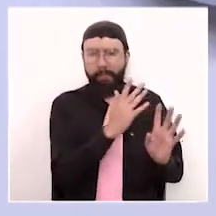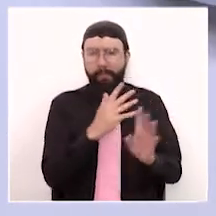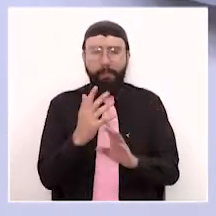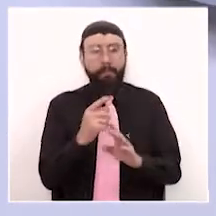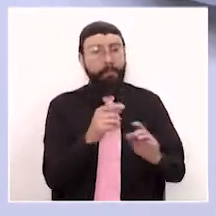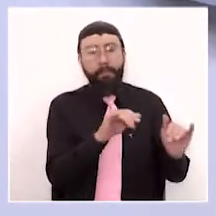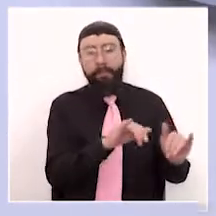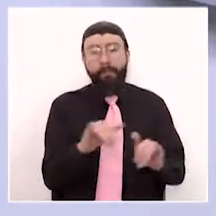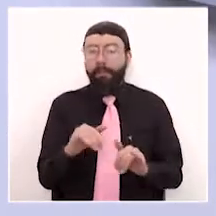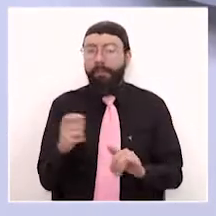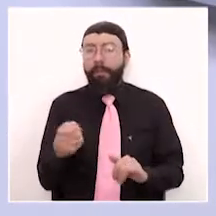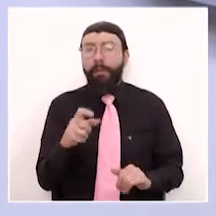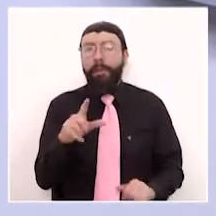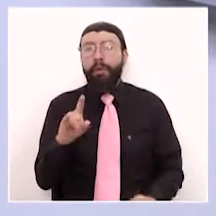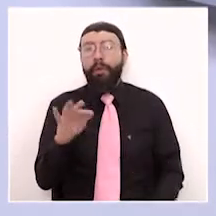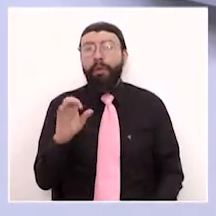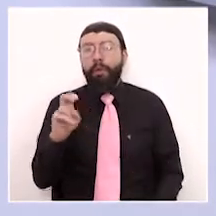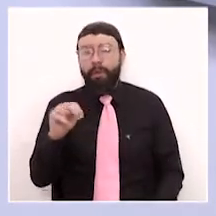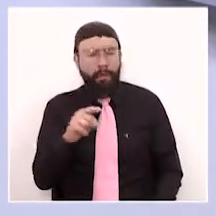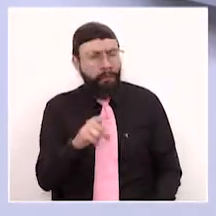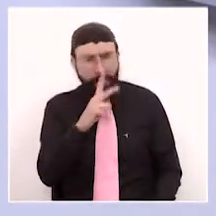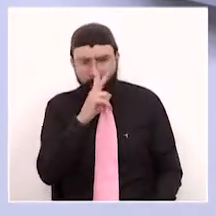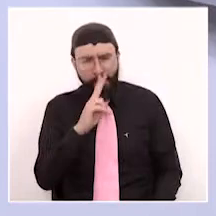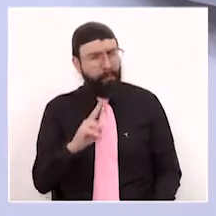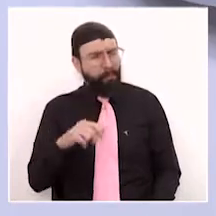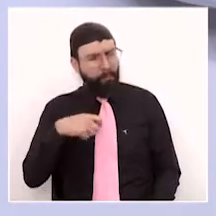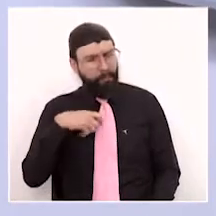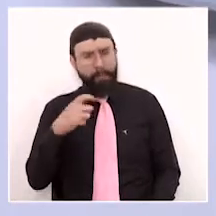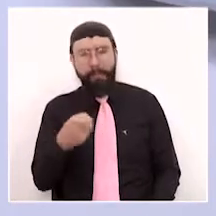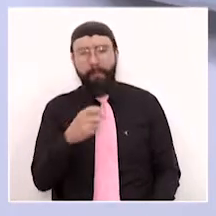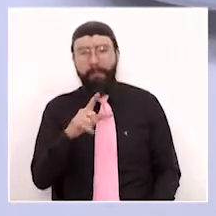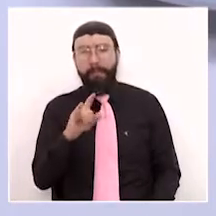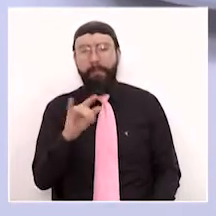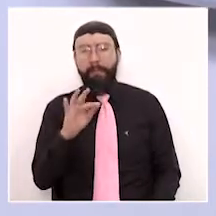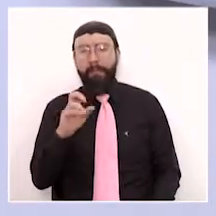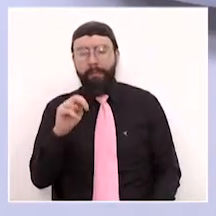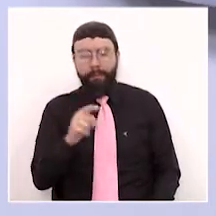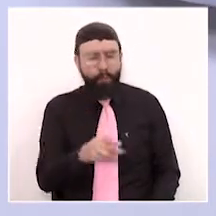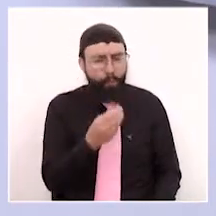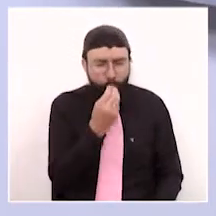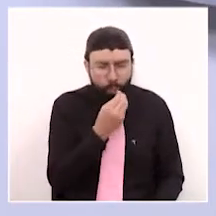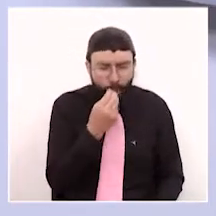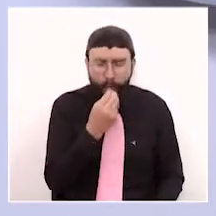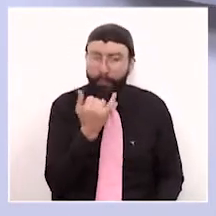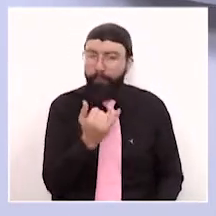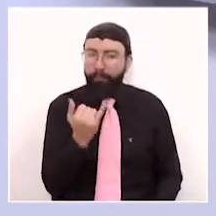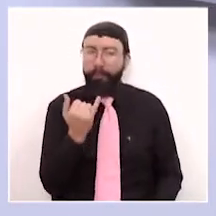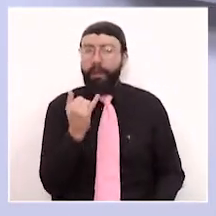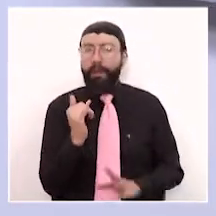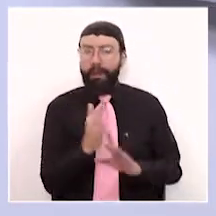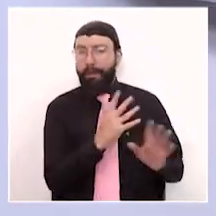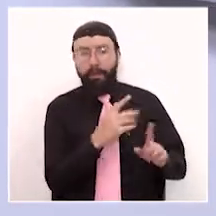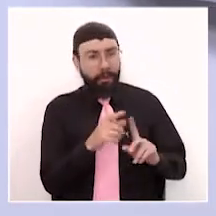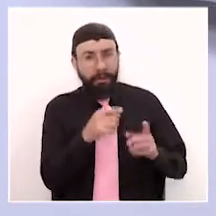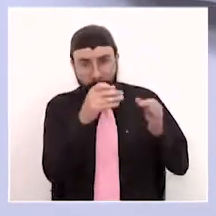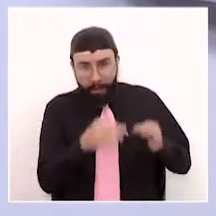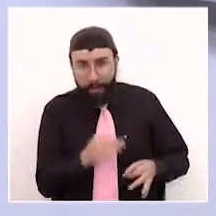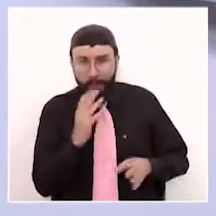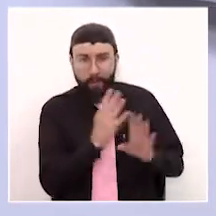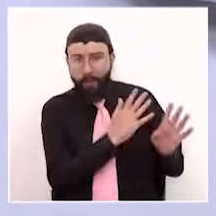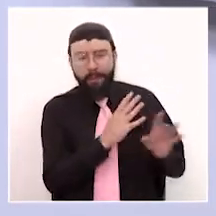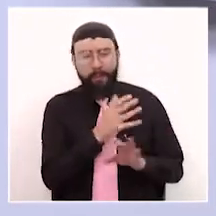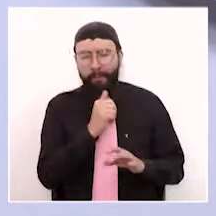del gluten, pues parece como si tuviera gluten, parece el sabor del trigo, pero no es trigo y tiene un sabor